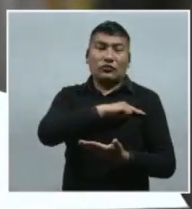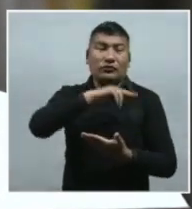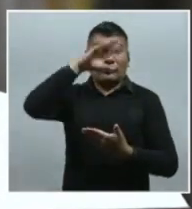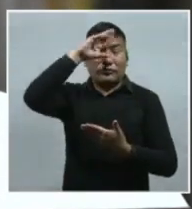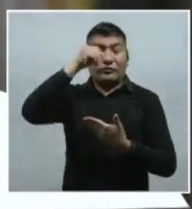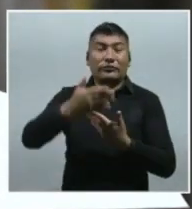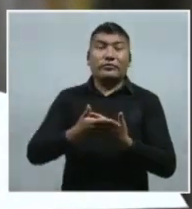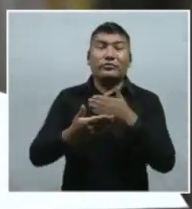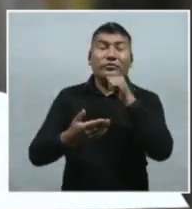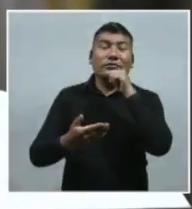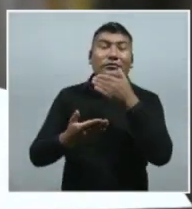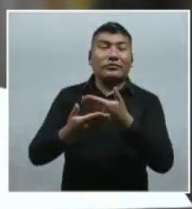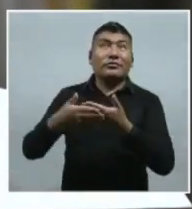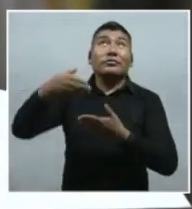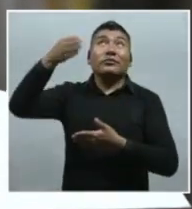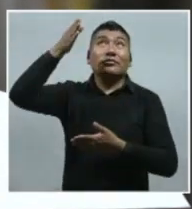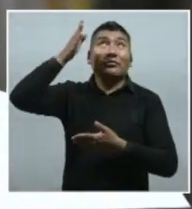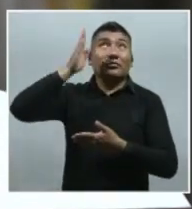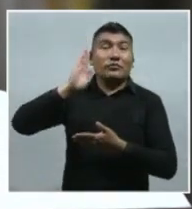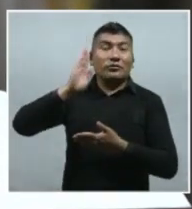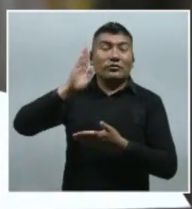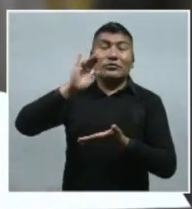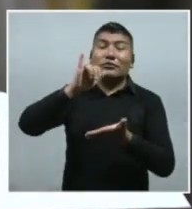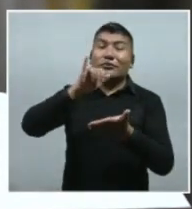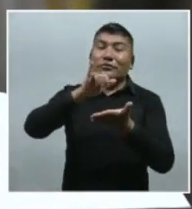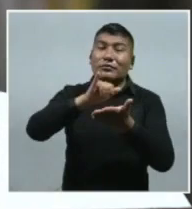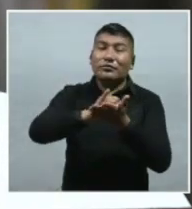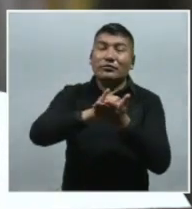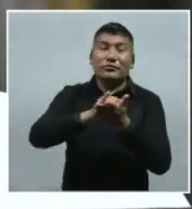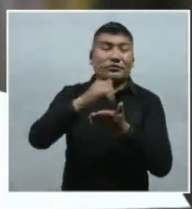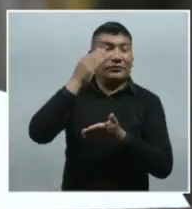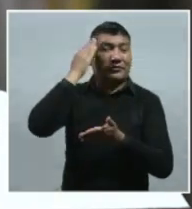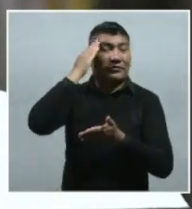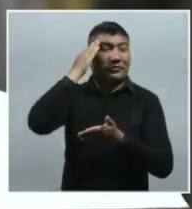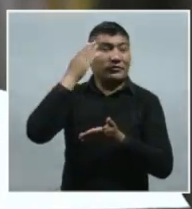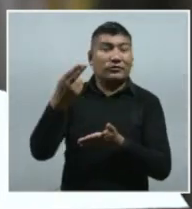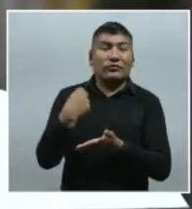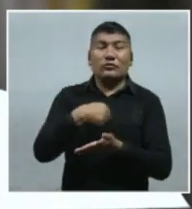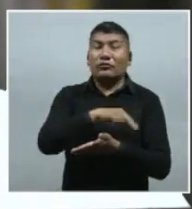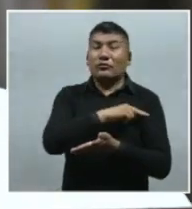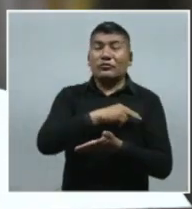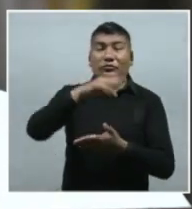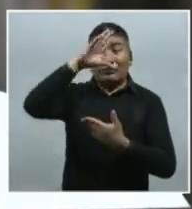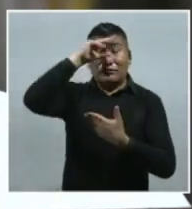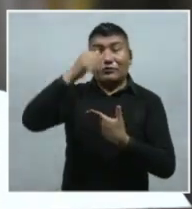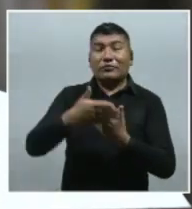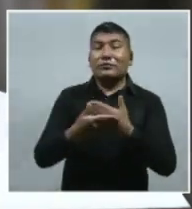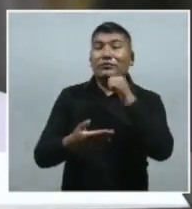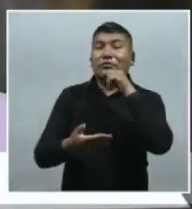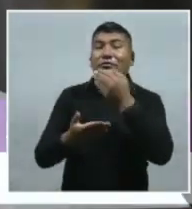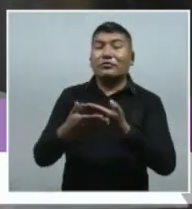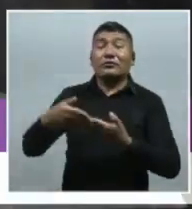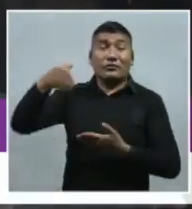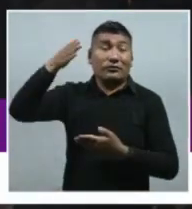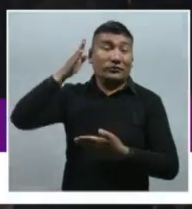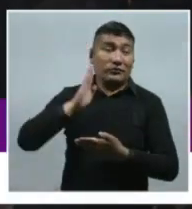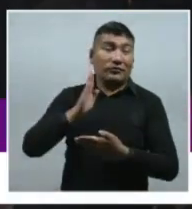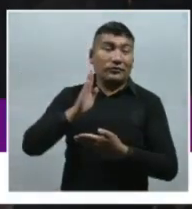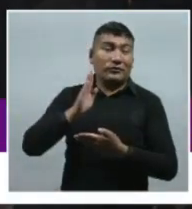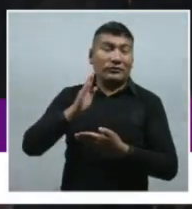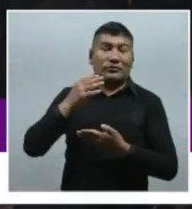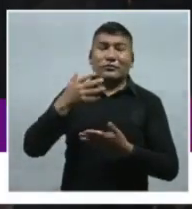Dios ese de saber que somos hijos de Dios es una